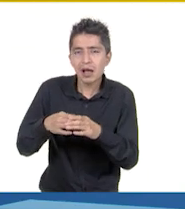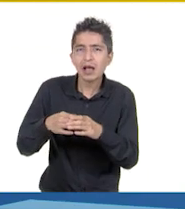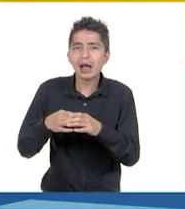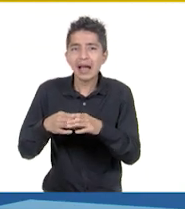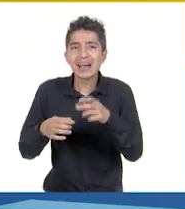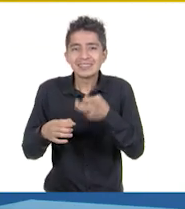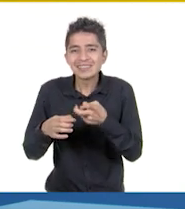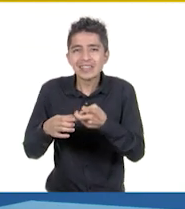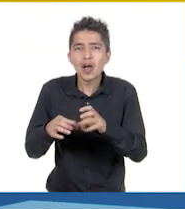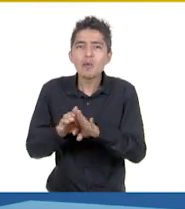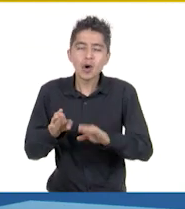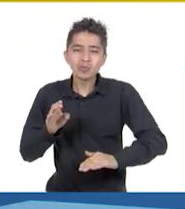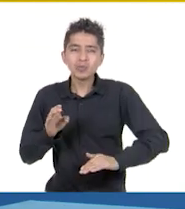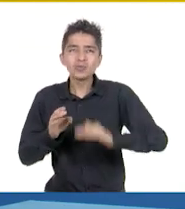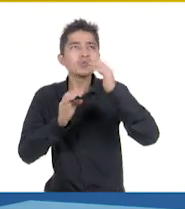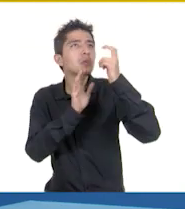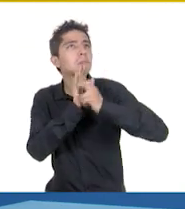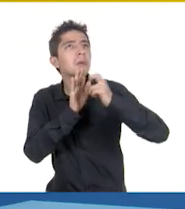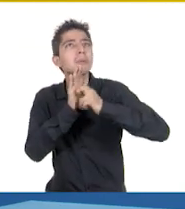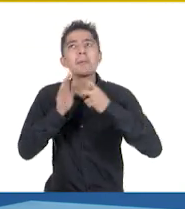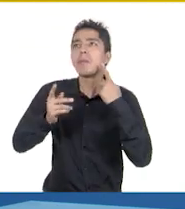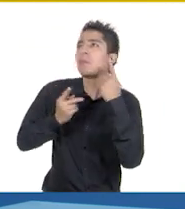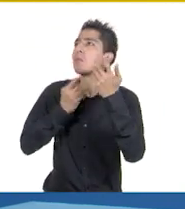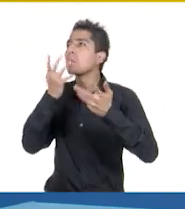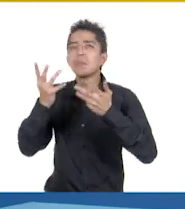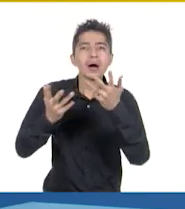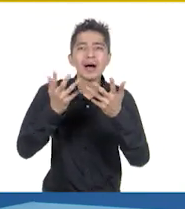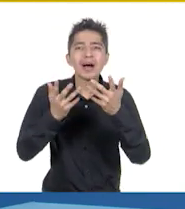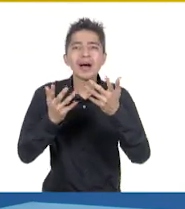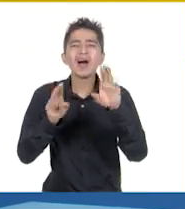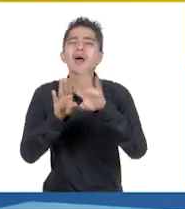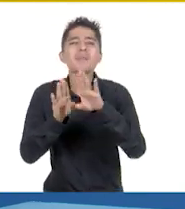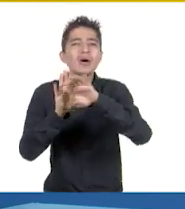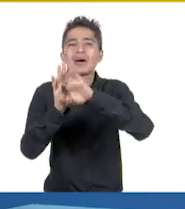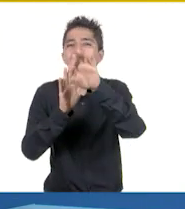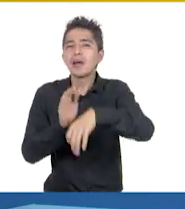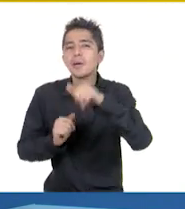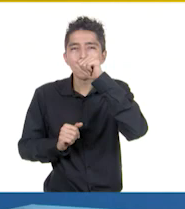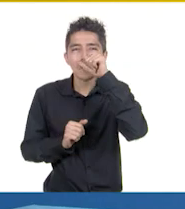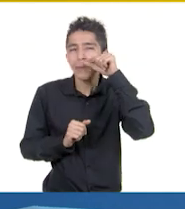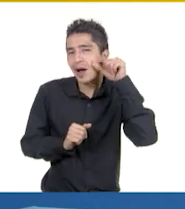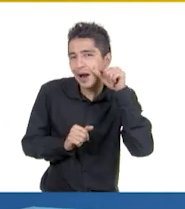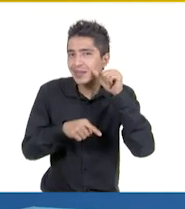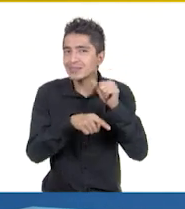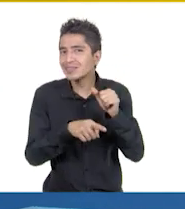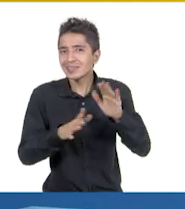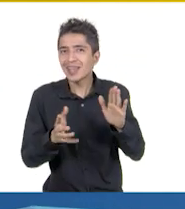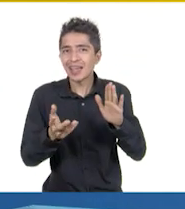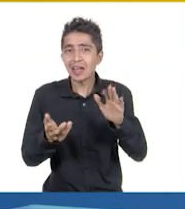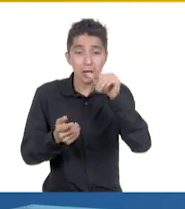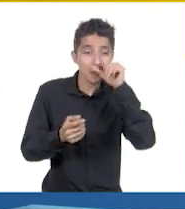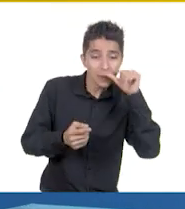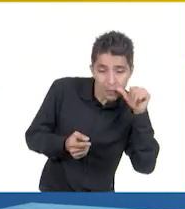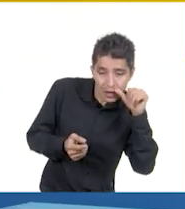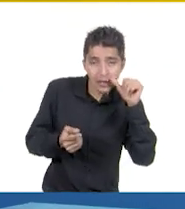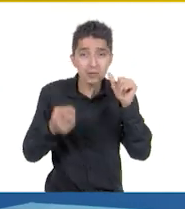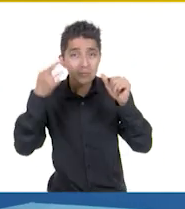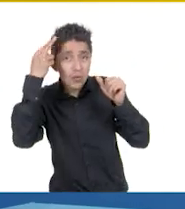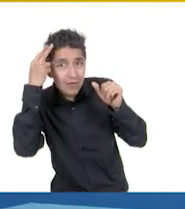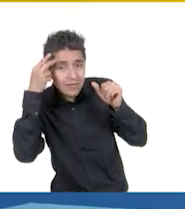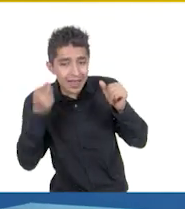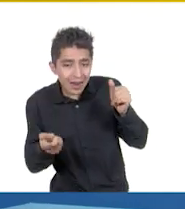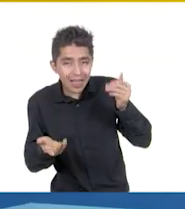crece en un mundo muy distinto al que le tocó vivir, por ejemplo, a alguien como Benito Juárez. Entre Porfirio Díaz y Benito Juárez